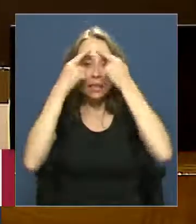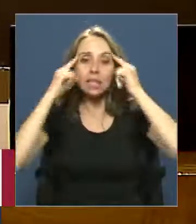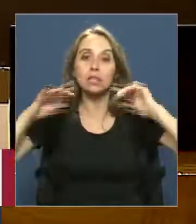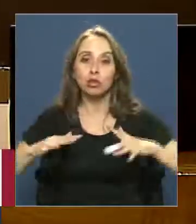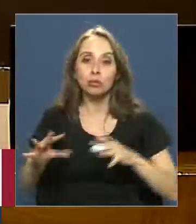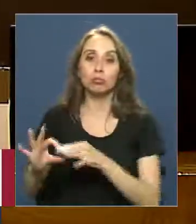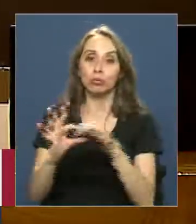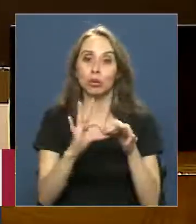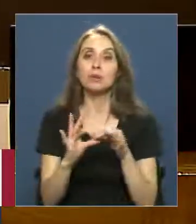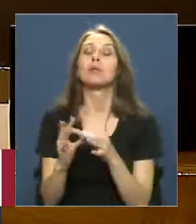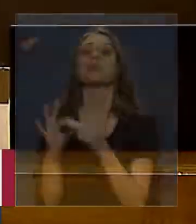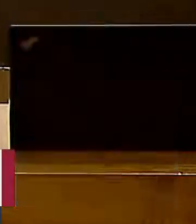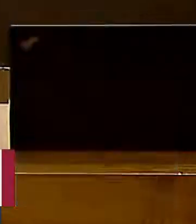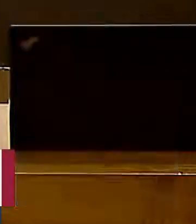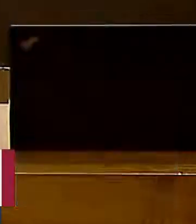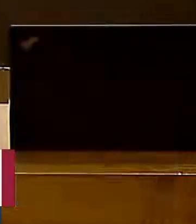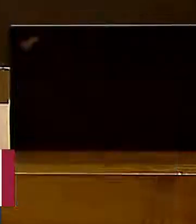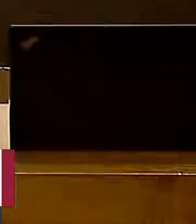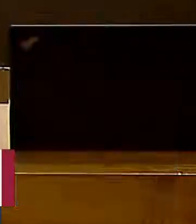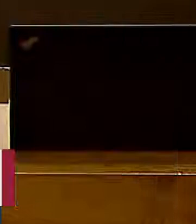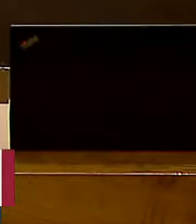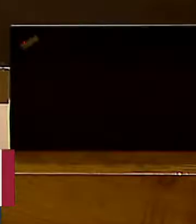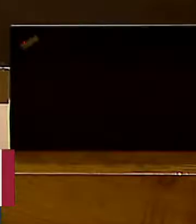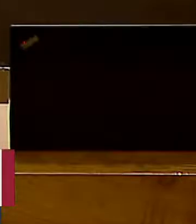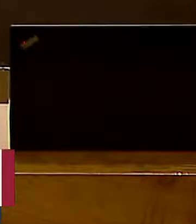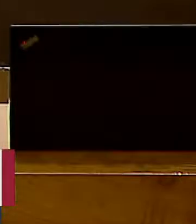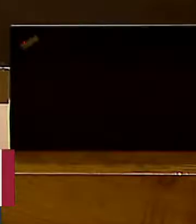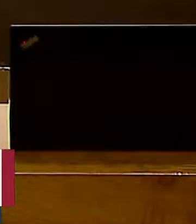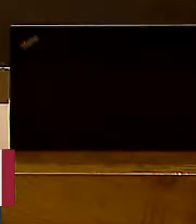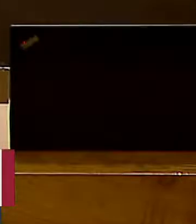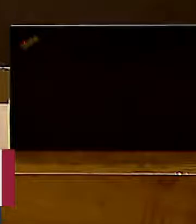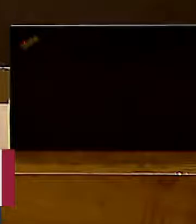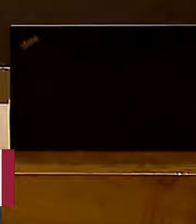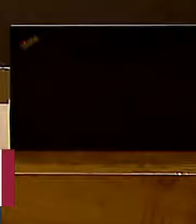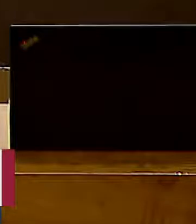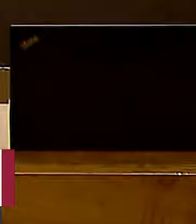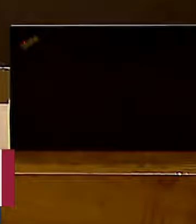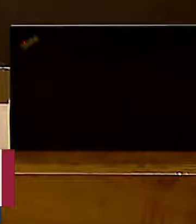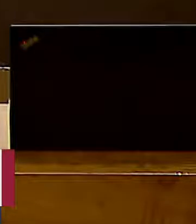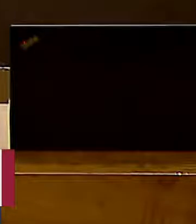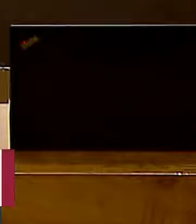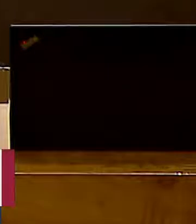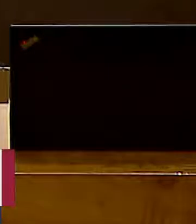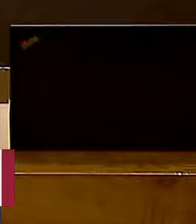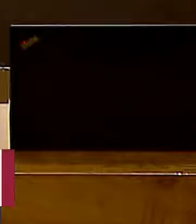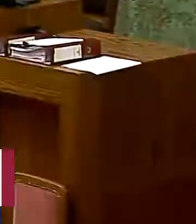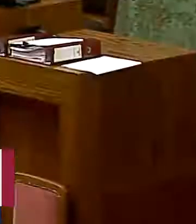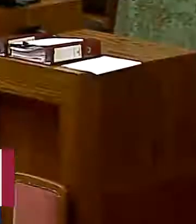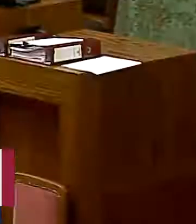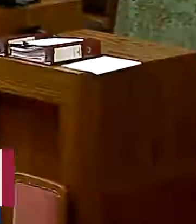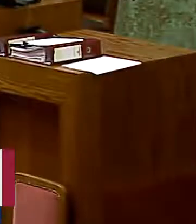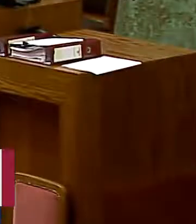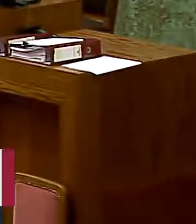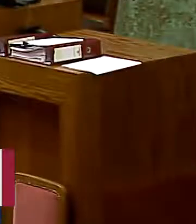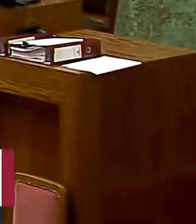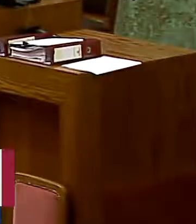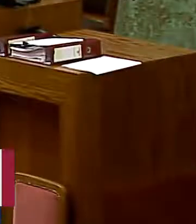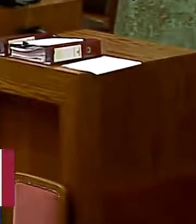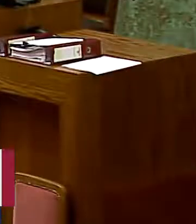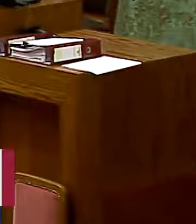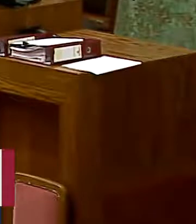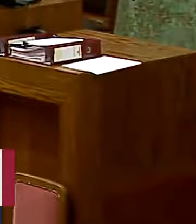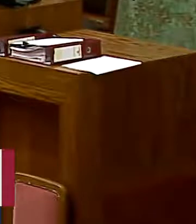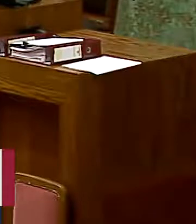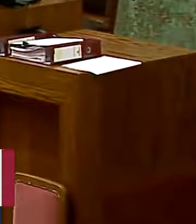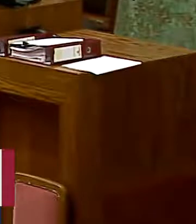Muchas gracias, diputado Carvajal. El secretario leerá un adendum de los acuerdos de